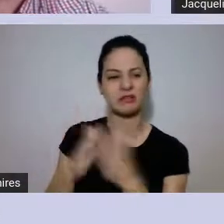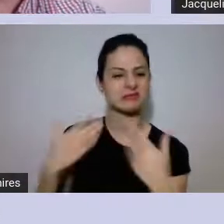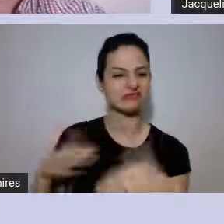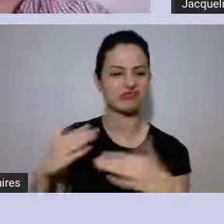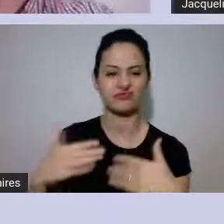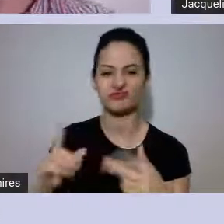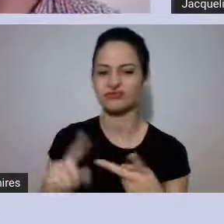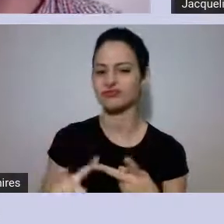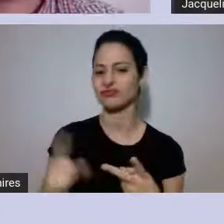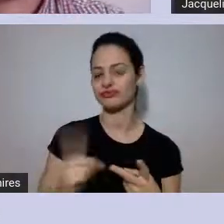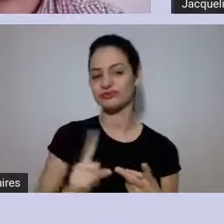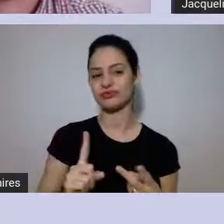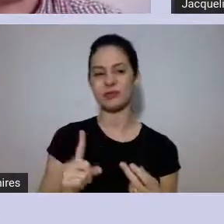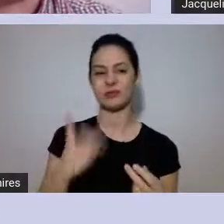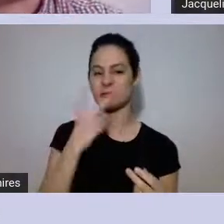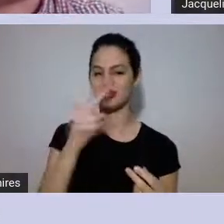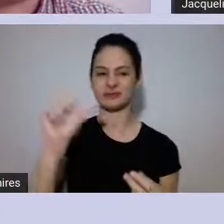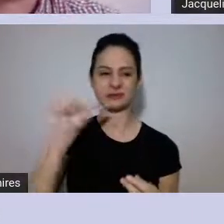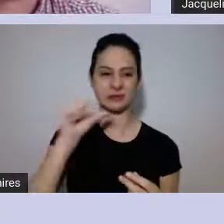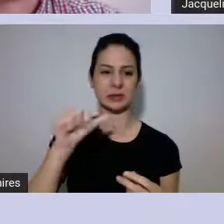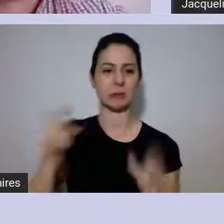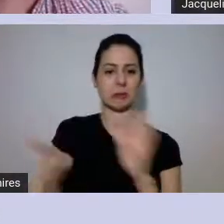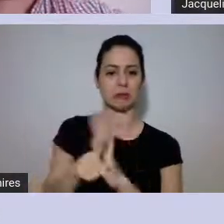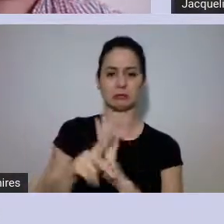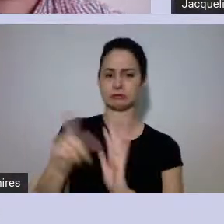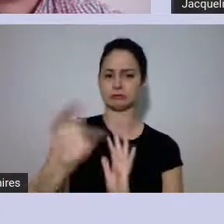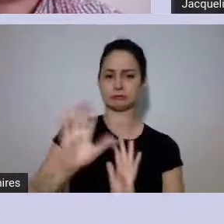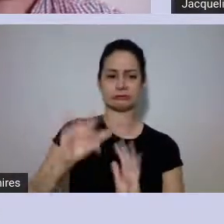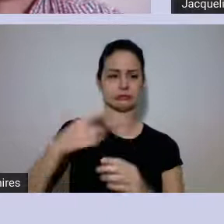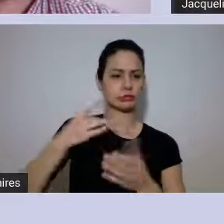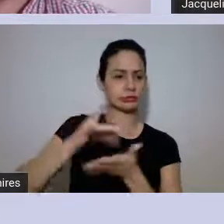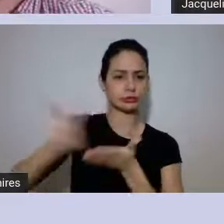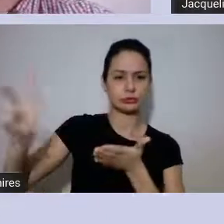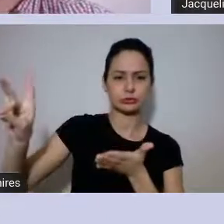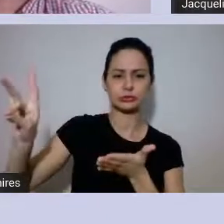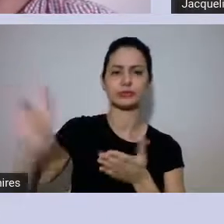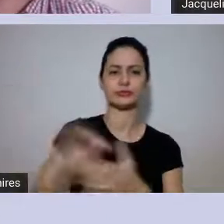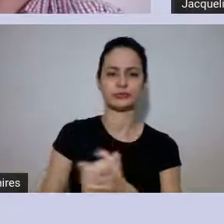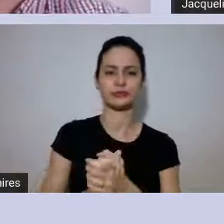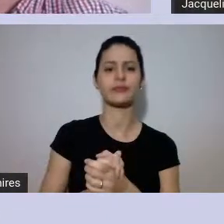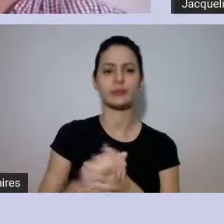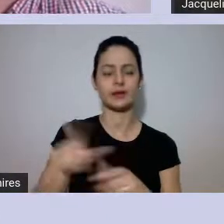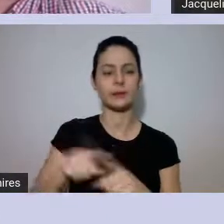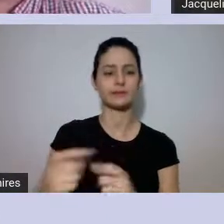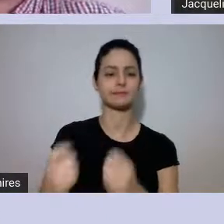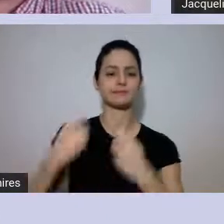a una bebida mal hecha, que incluso se le agregaban para su fermentación